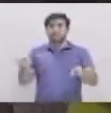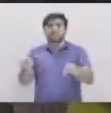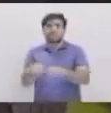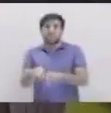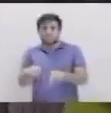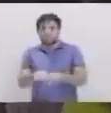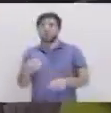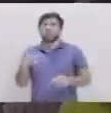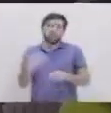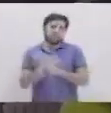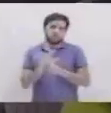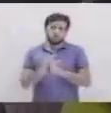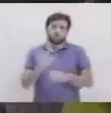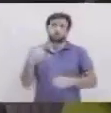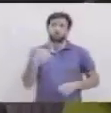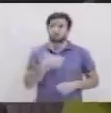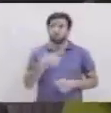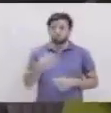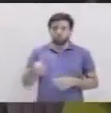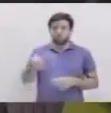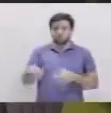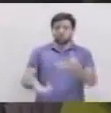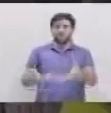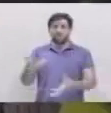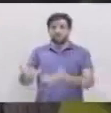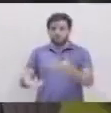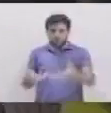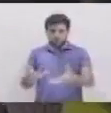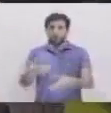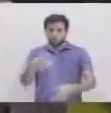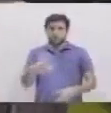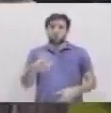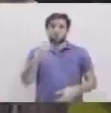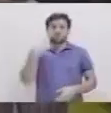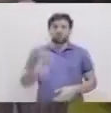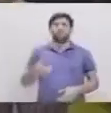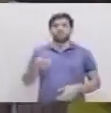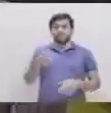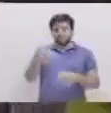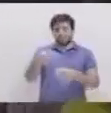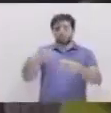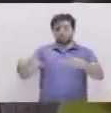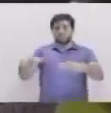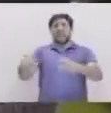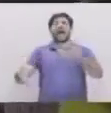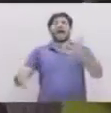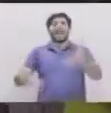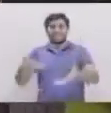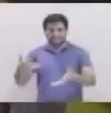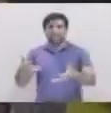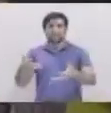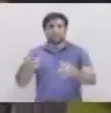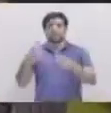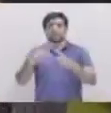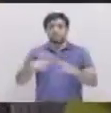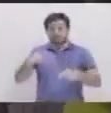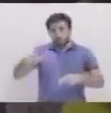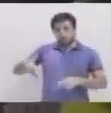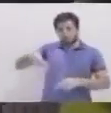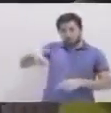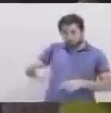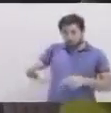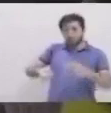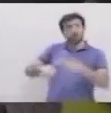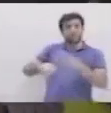que tenemos hecho el sartén, en donde nosotros lo colocamos directamente al fuego, y el mango del sartén. ¿Por qué? Porque estos materiales